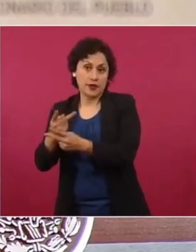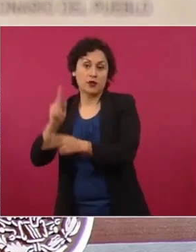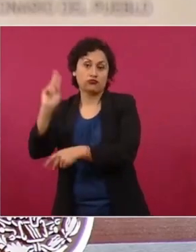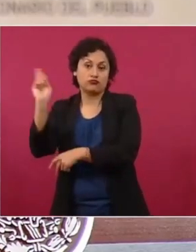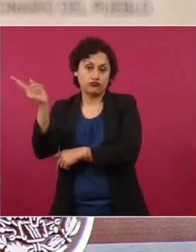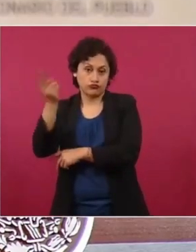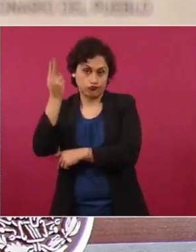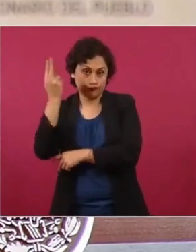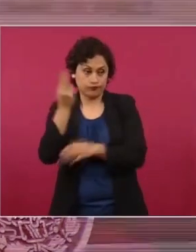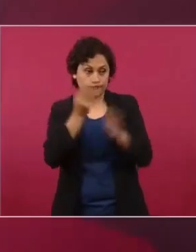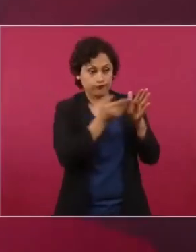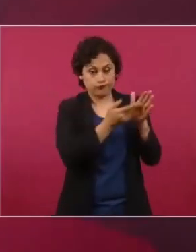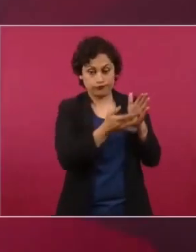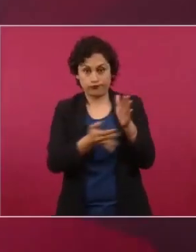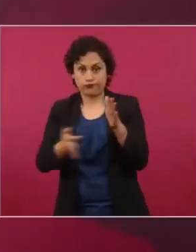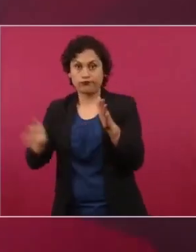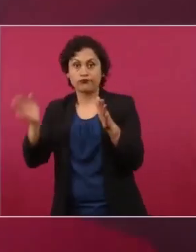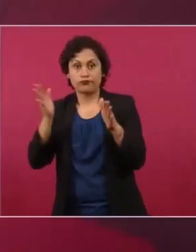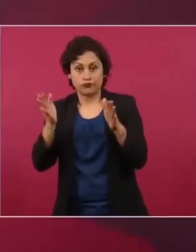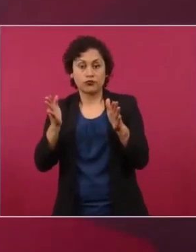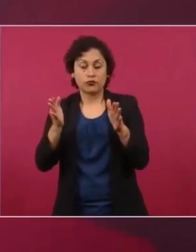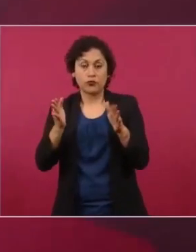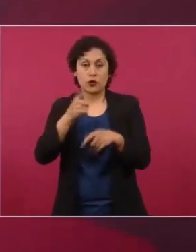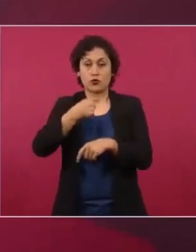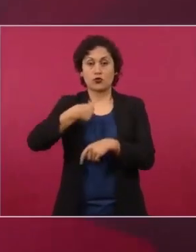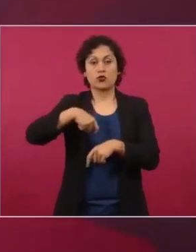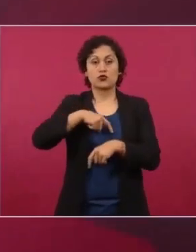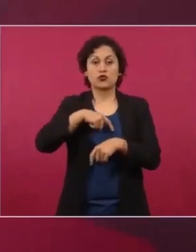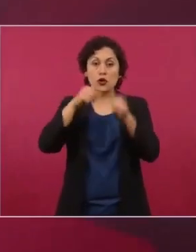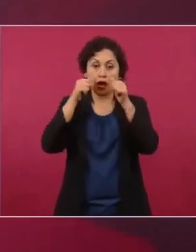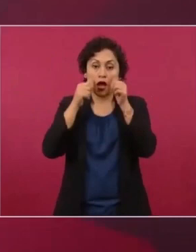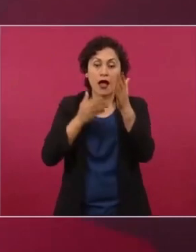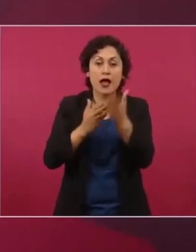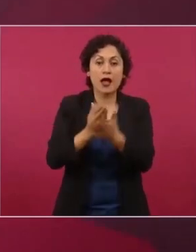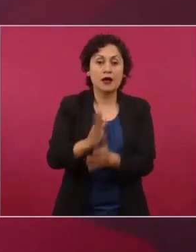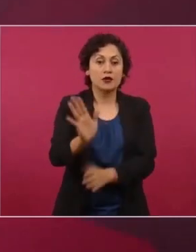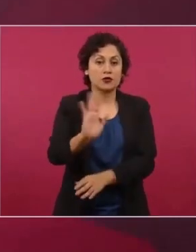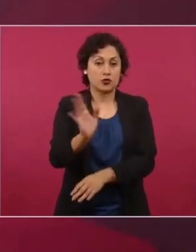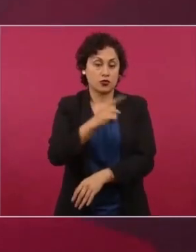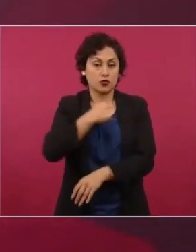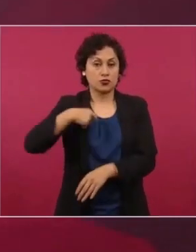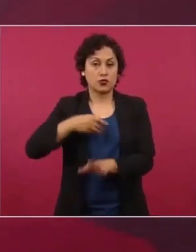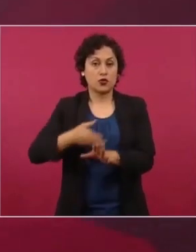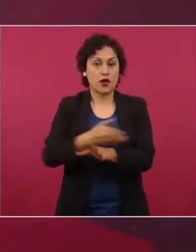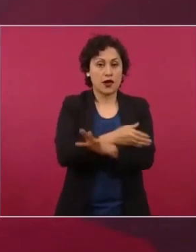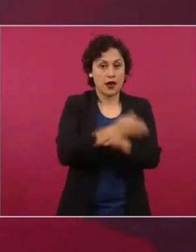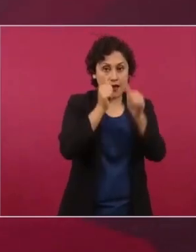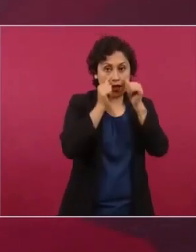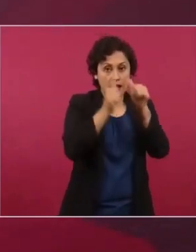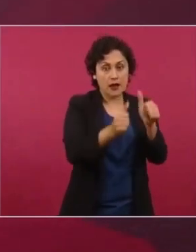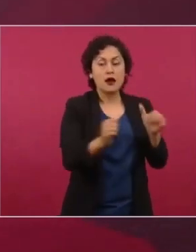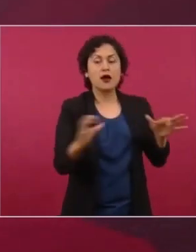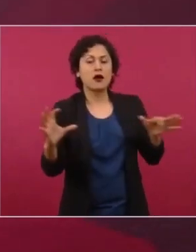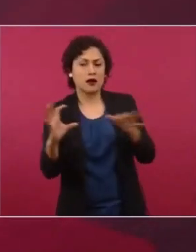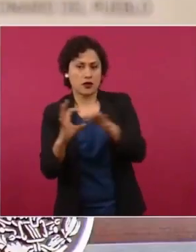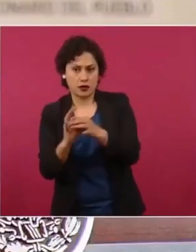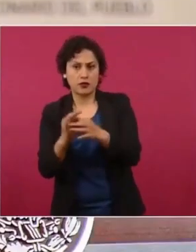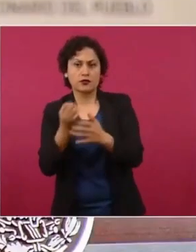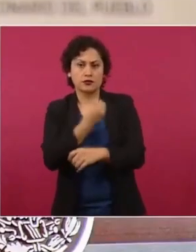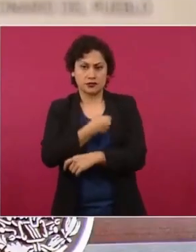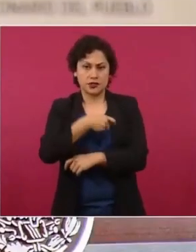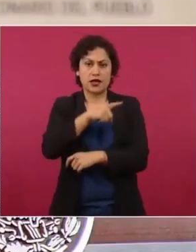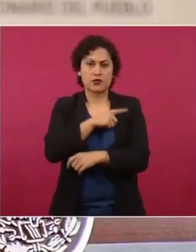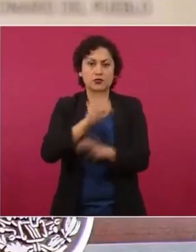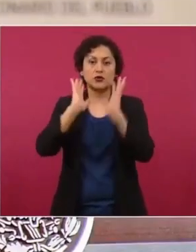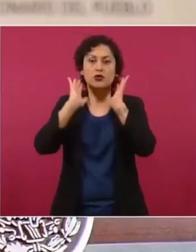parte preventiva en el caso de la Secretaría de Educación Pública y la vinculación que tengamos con todo el sector salud para ya el tratamiento como